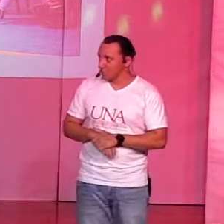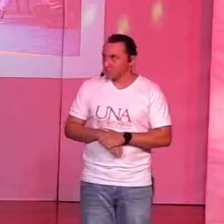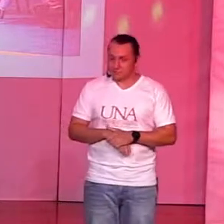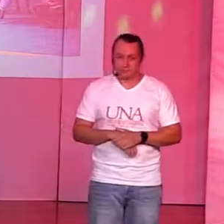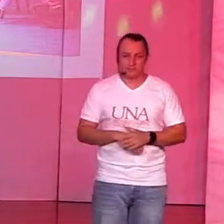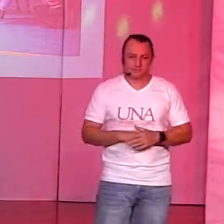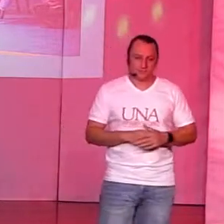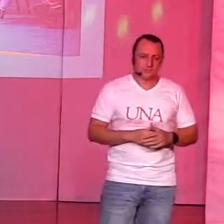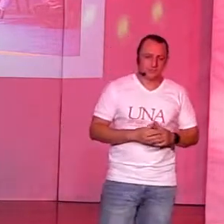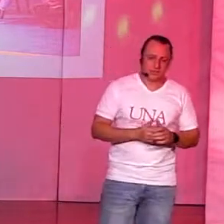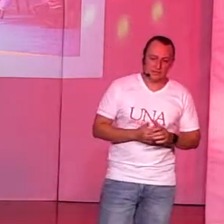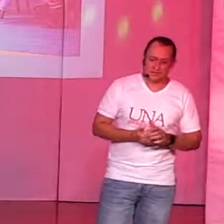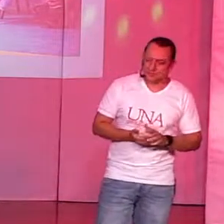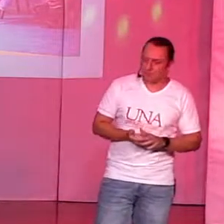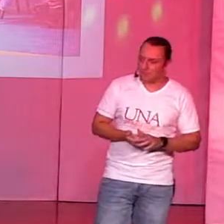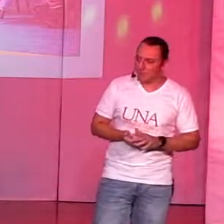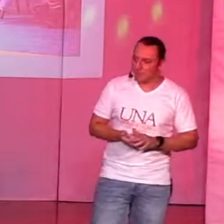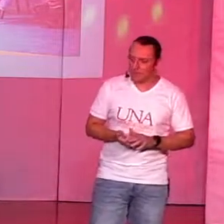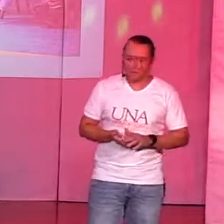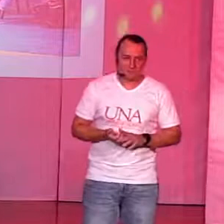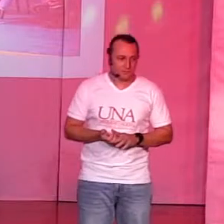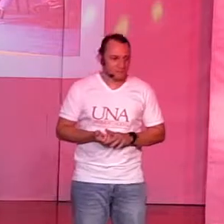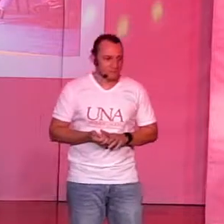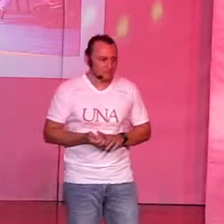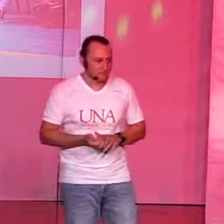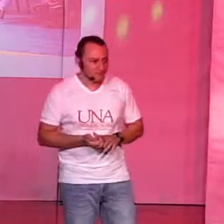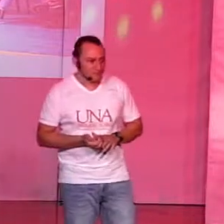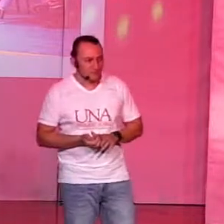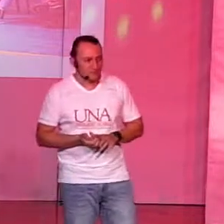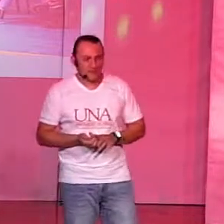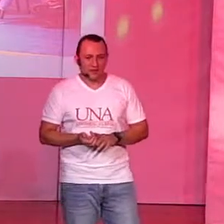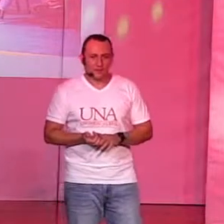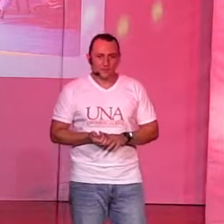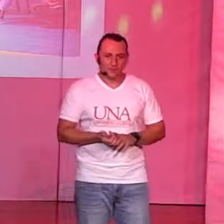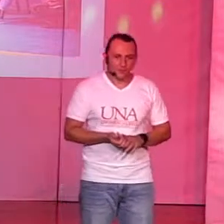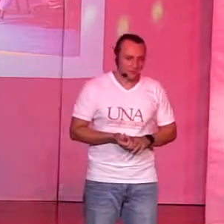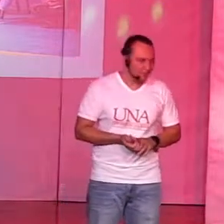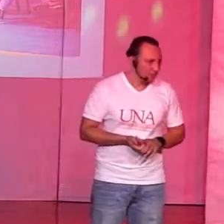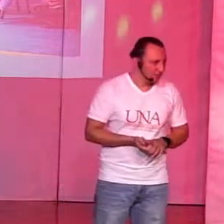evaluación. El de evaluación. Ya sí. Tenemos el link ahí, ¿sí, compañeras?